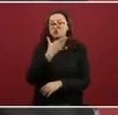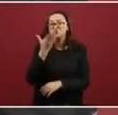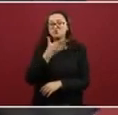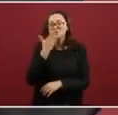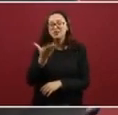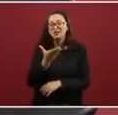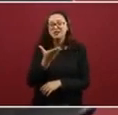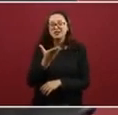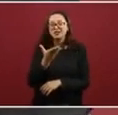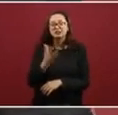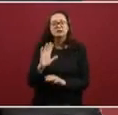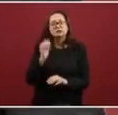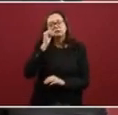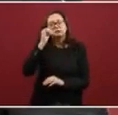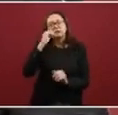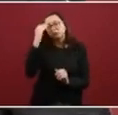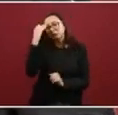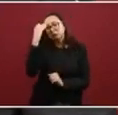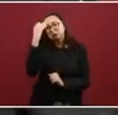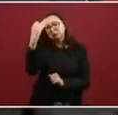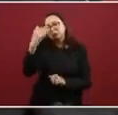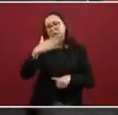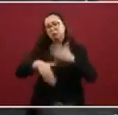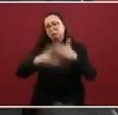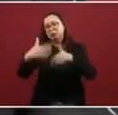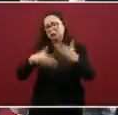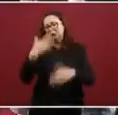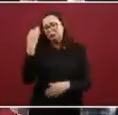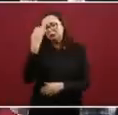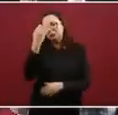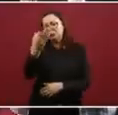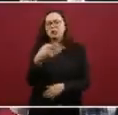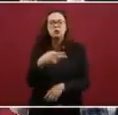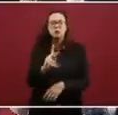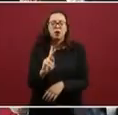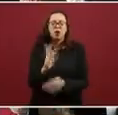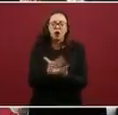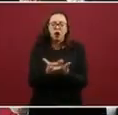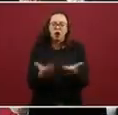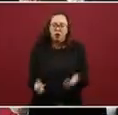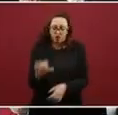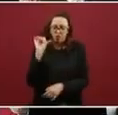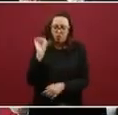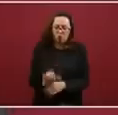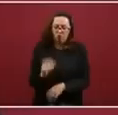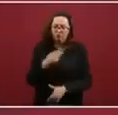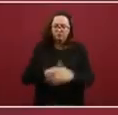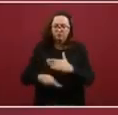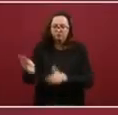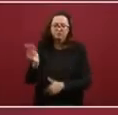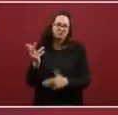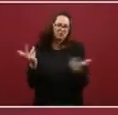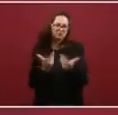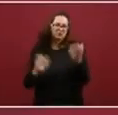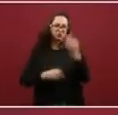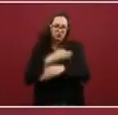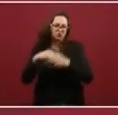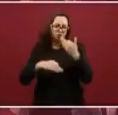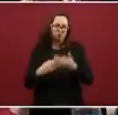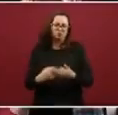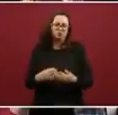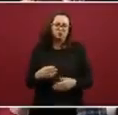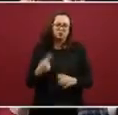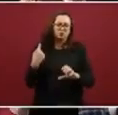se mandan los informes mucho después, pero lo vamos a mandar hoy mismo. ¿Qué hicimos? ¿Qué hablamos? ¿Qué se llegó? Todo está ahí.